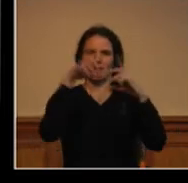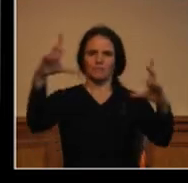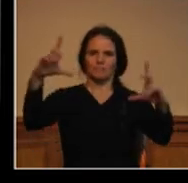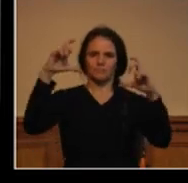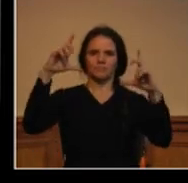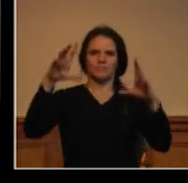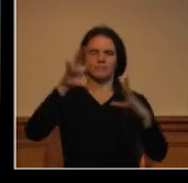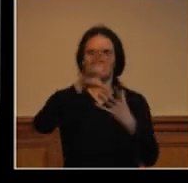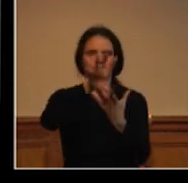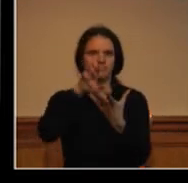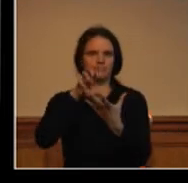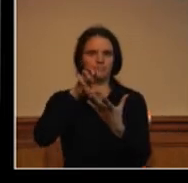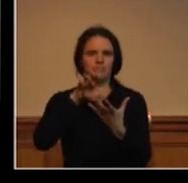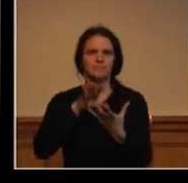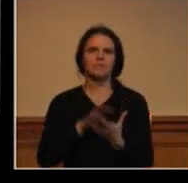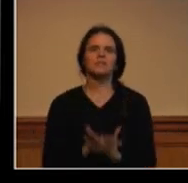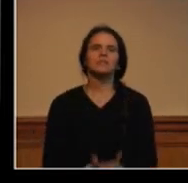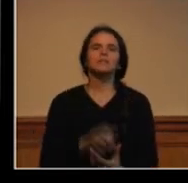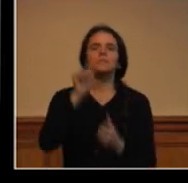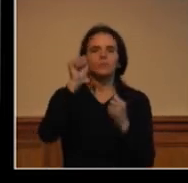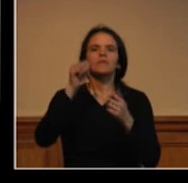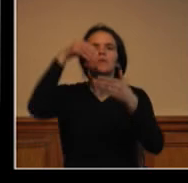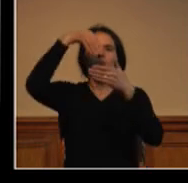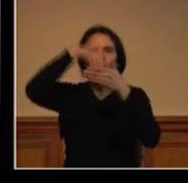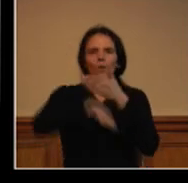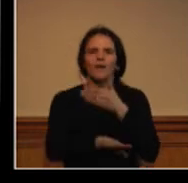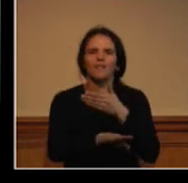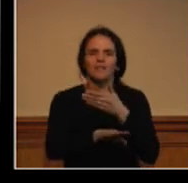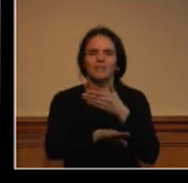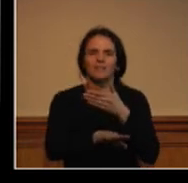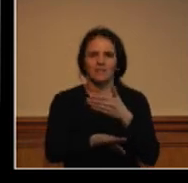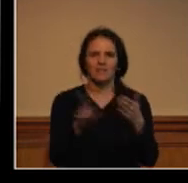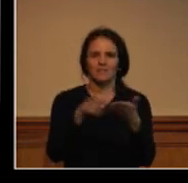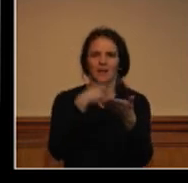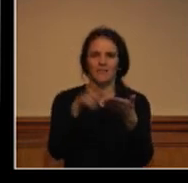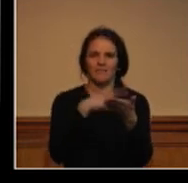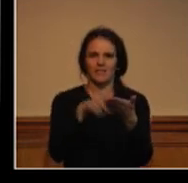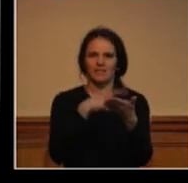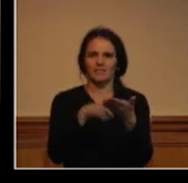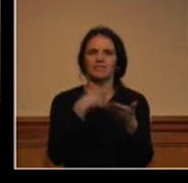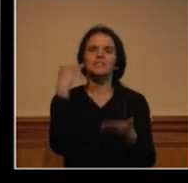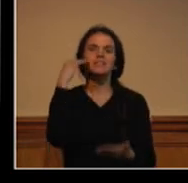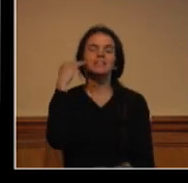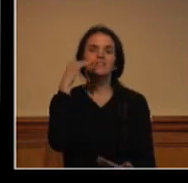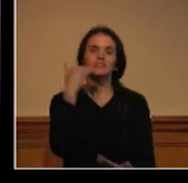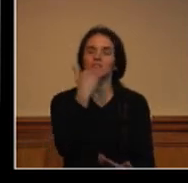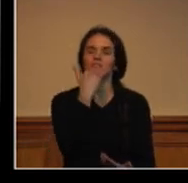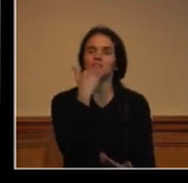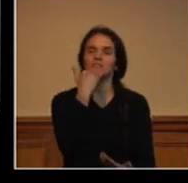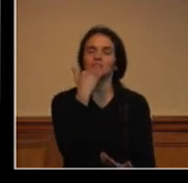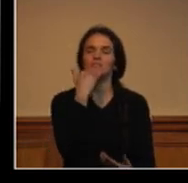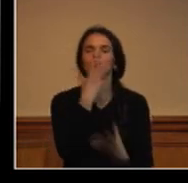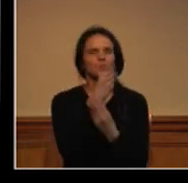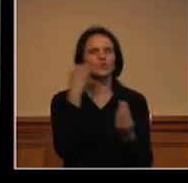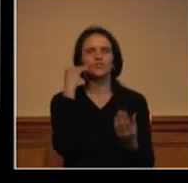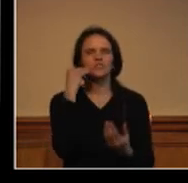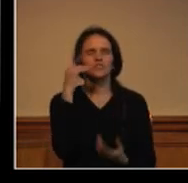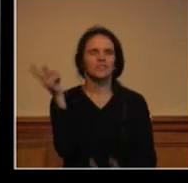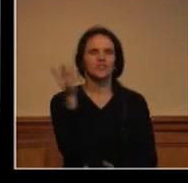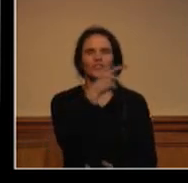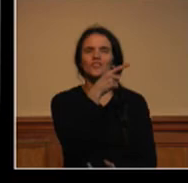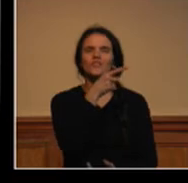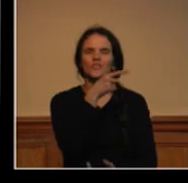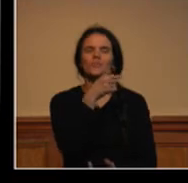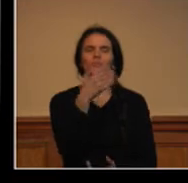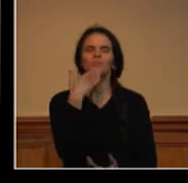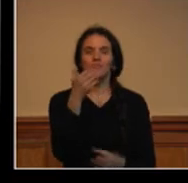se realiza una captura de pantalla y esta se guarda en la galería del tablet. Esto nos permite que los niños, muchos de los niños, de hecho,